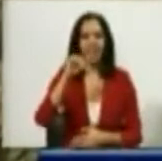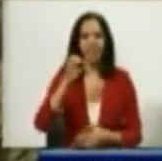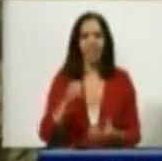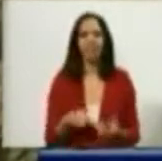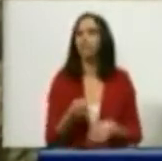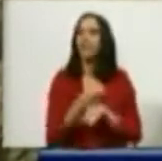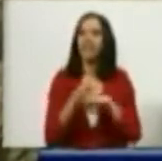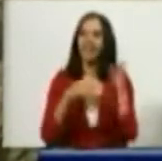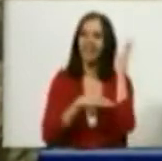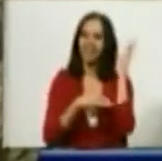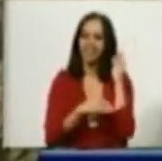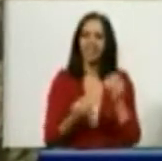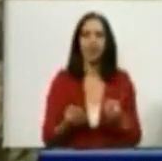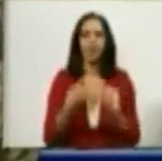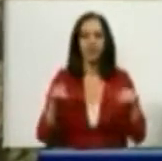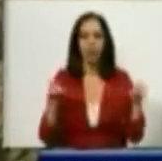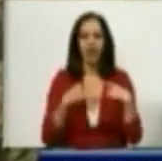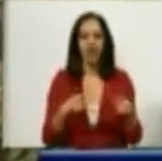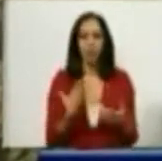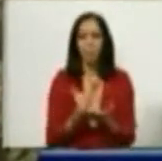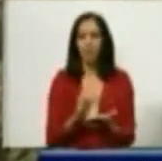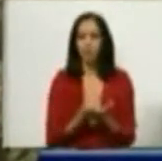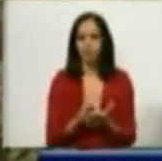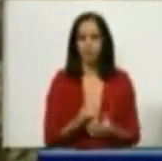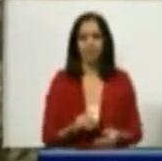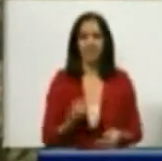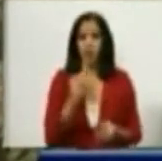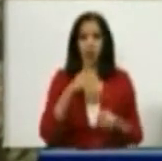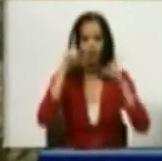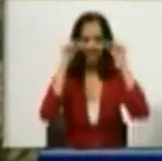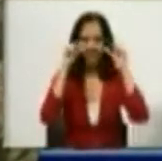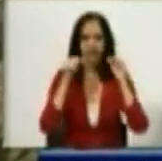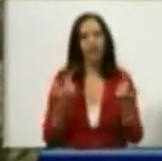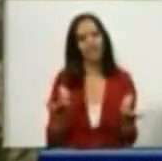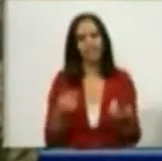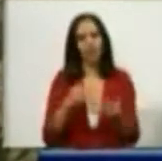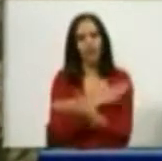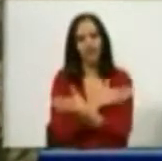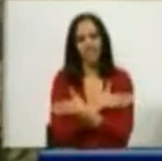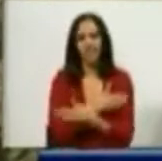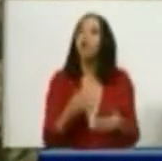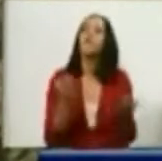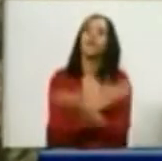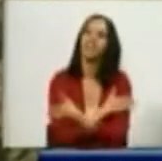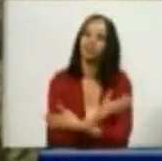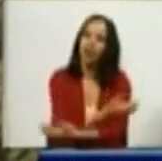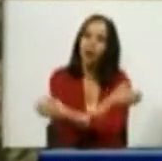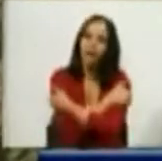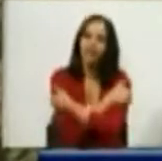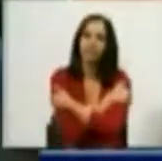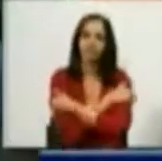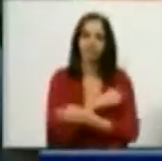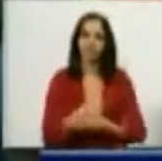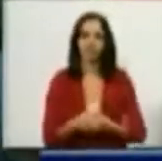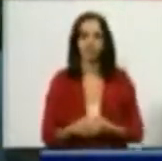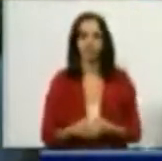está cumpliendo años allá en maturín dijo que no se dormía hasta que no lo felicitara felicitaciones Carmen un abrazo